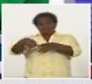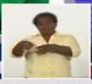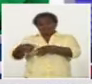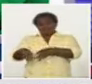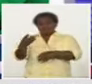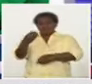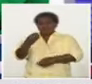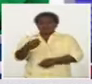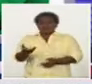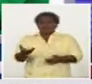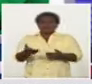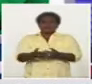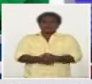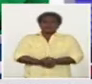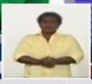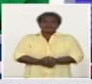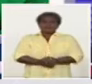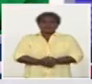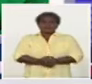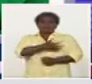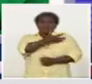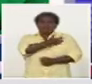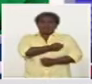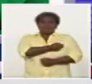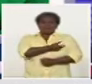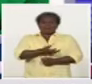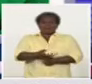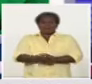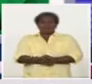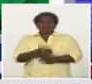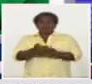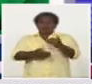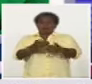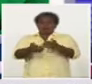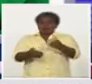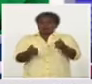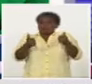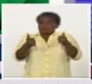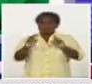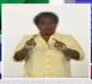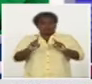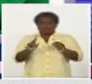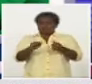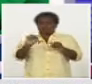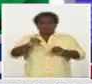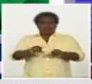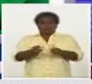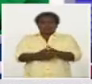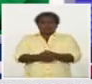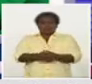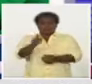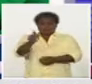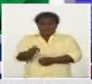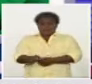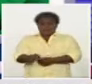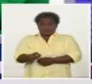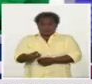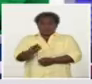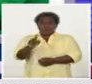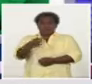que generalmente tienden a una evolución desfavorable. Esta paciente, que inicialmente